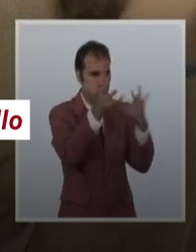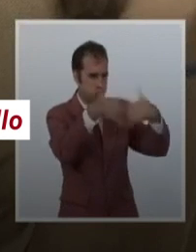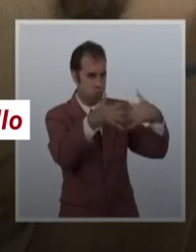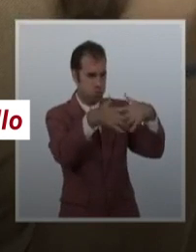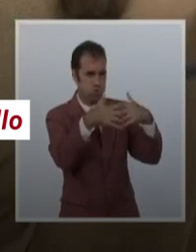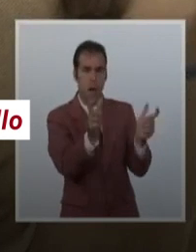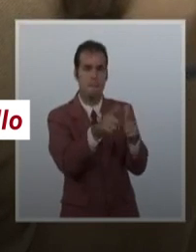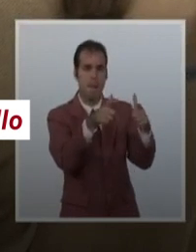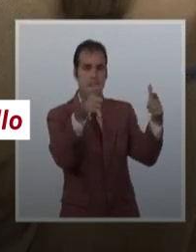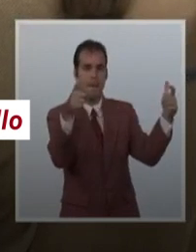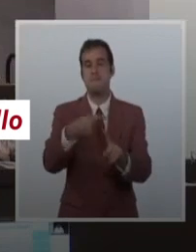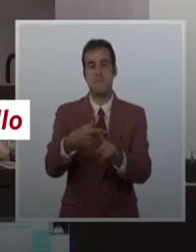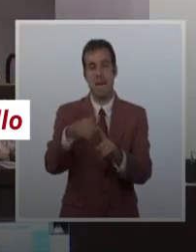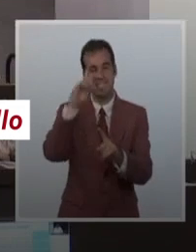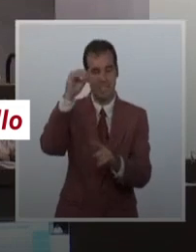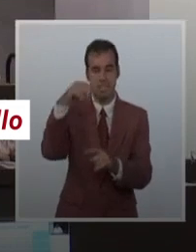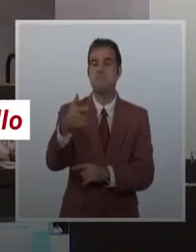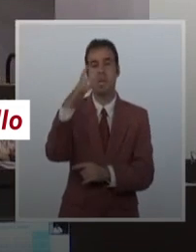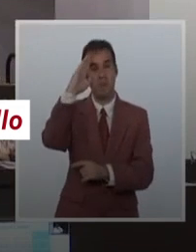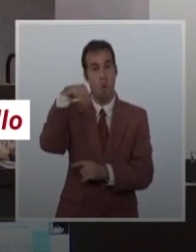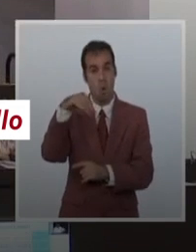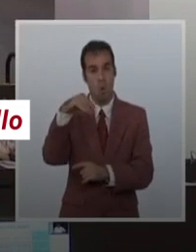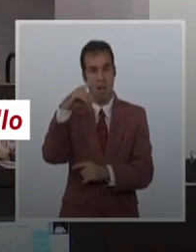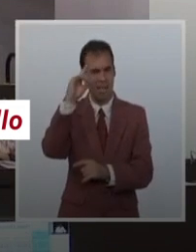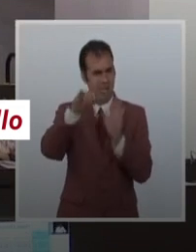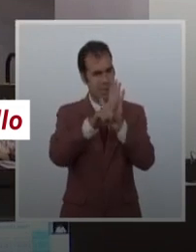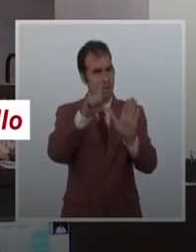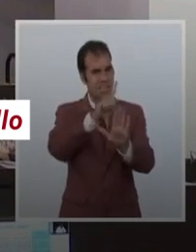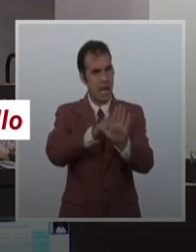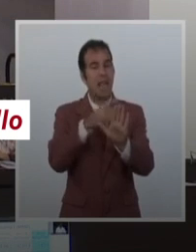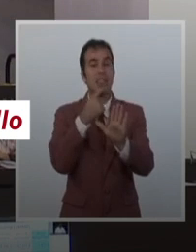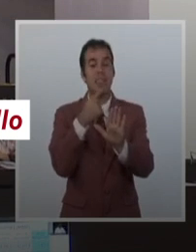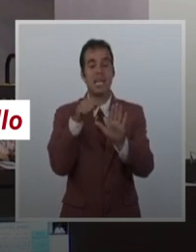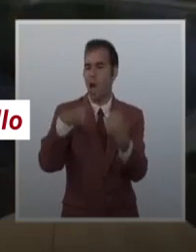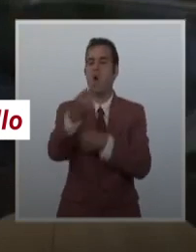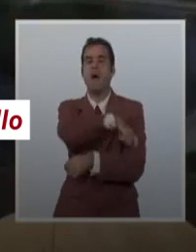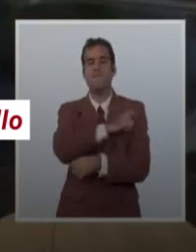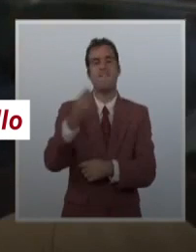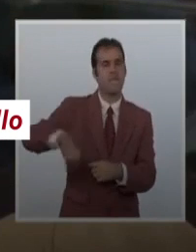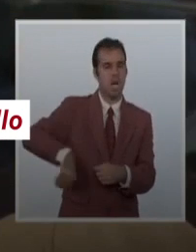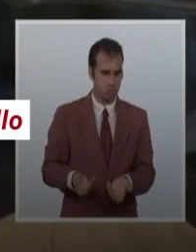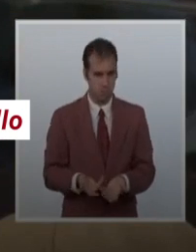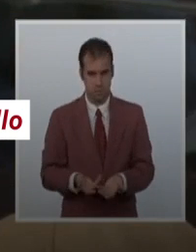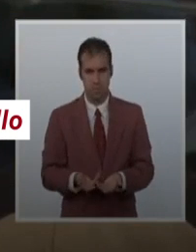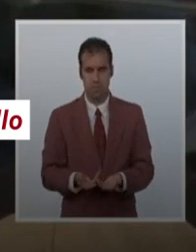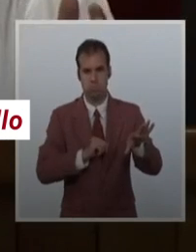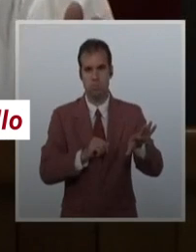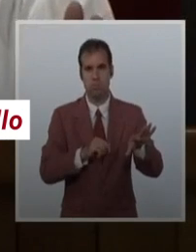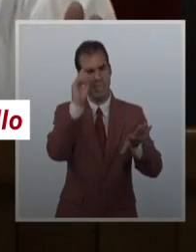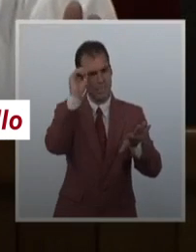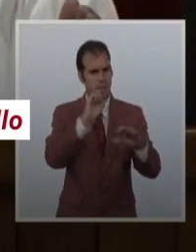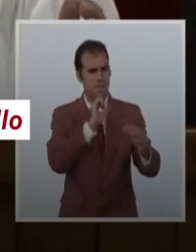es la percepción de las personas. Nosotros queremos separar las cosas. Del lado de las empresas,